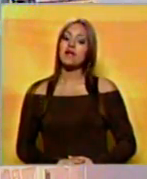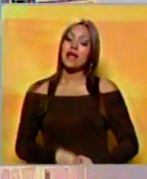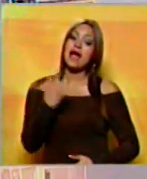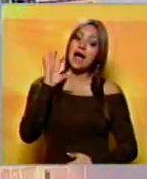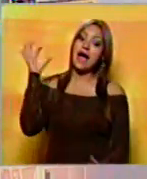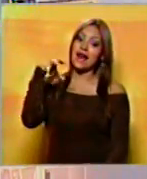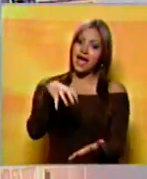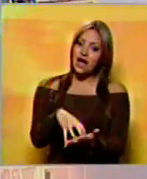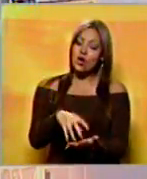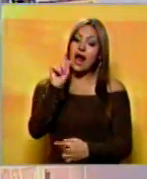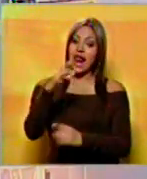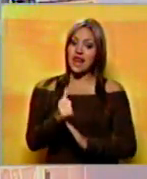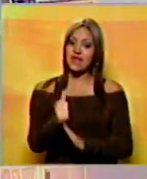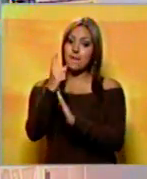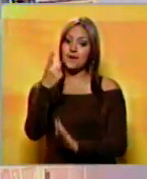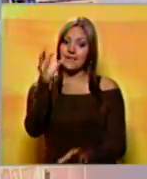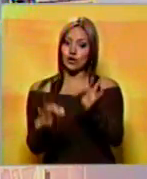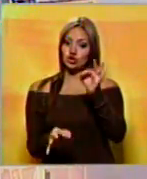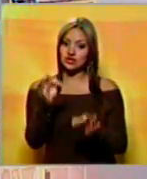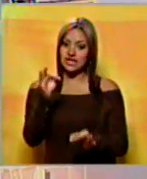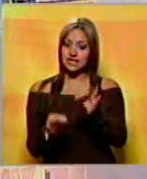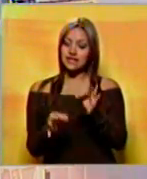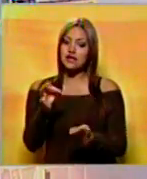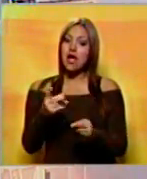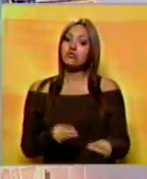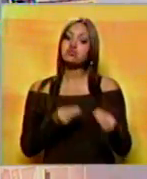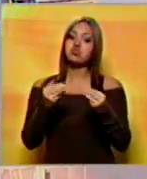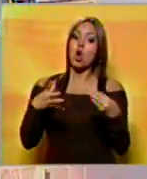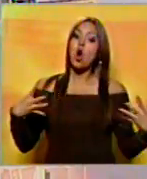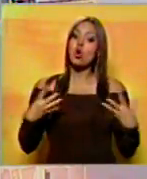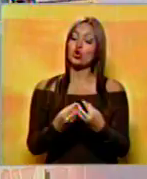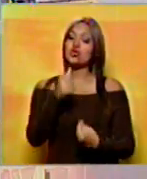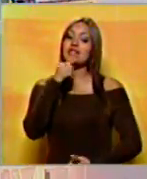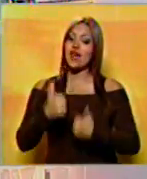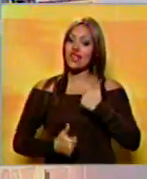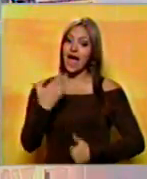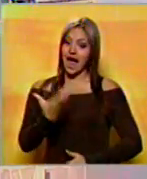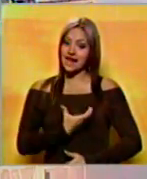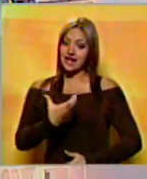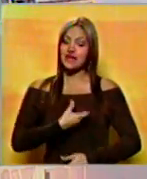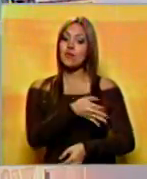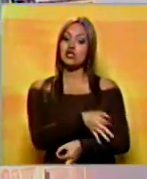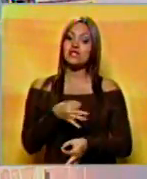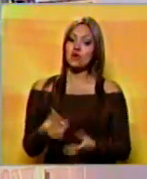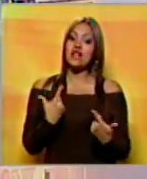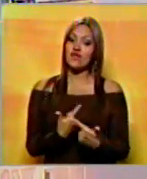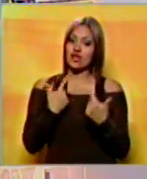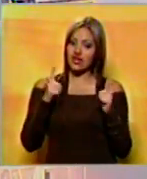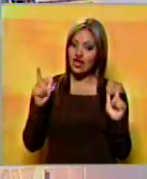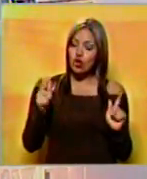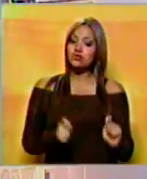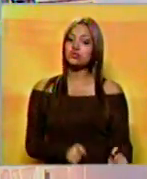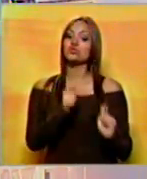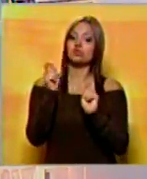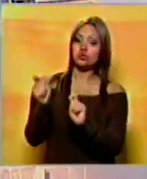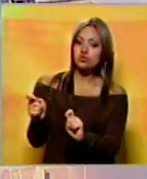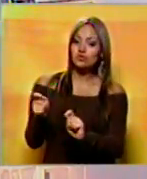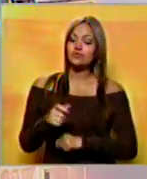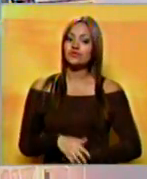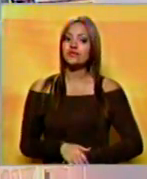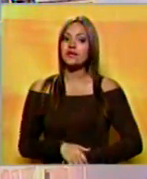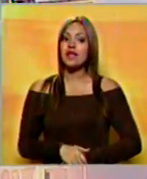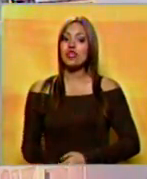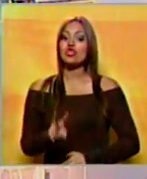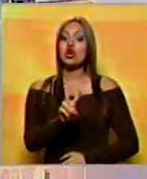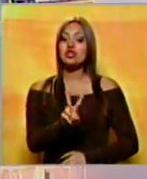En el estado de Aragua, el dirigente de Primero Justicia, Richard Mardo, entregó junto al candidato a la alcaldía del municipio Libertador, Gonzalo Chacho Díaz,